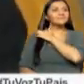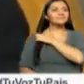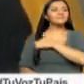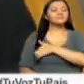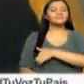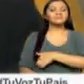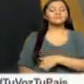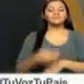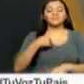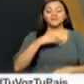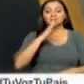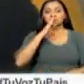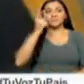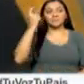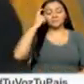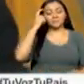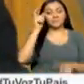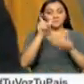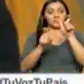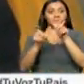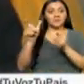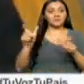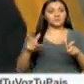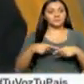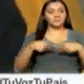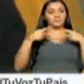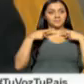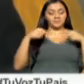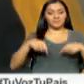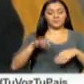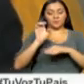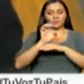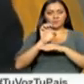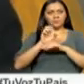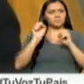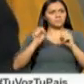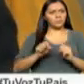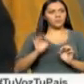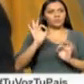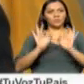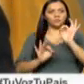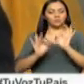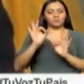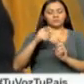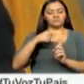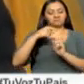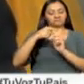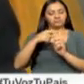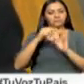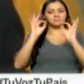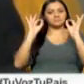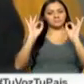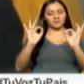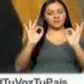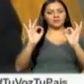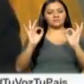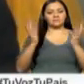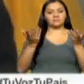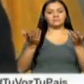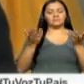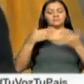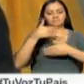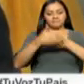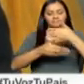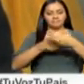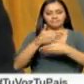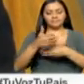Siempre soñamos para los habitantes de nuestro país una justicia oportuna, diligente, gratuita, en vida, con la